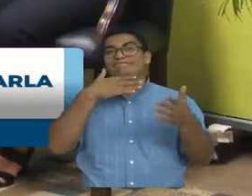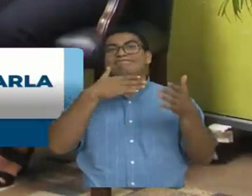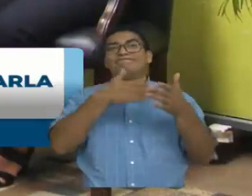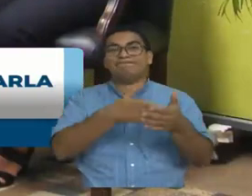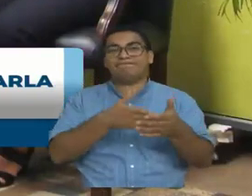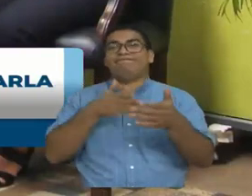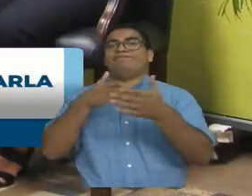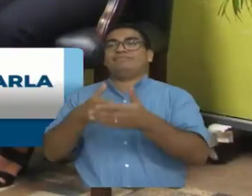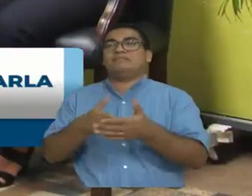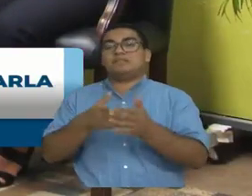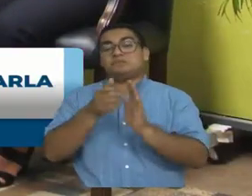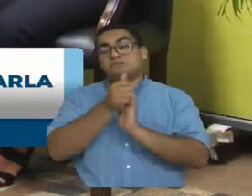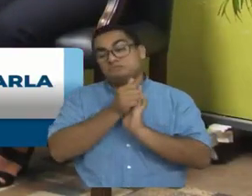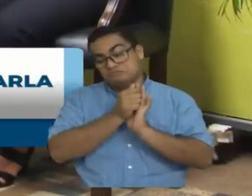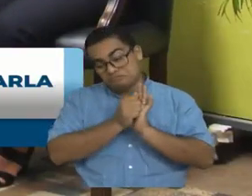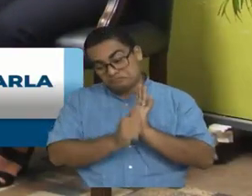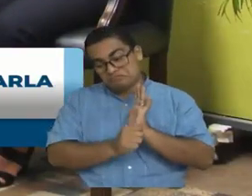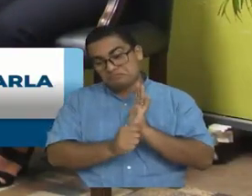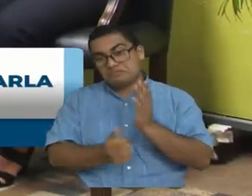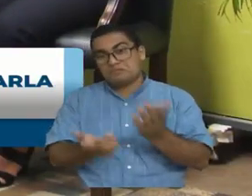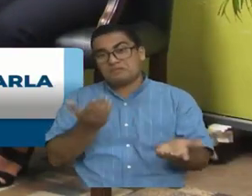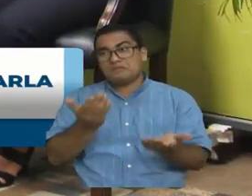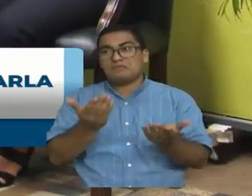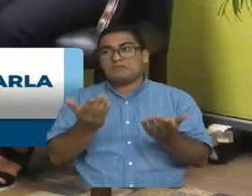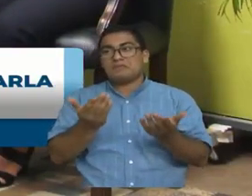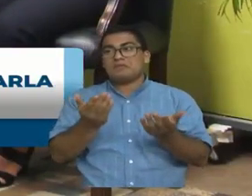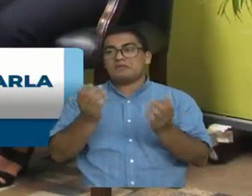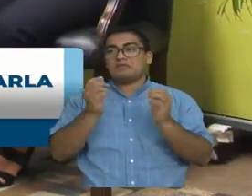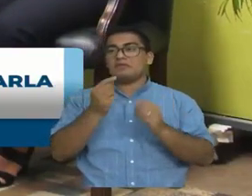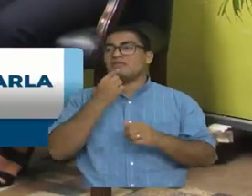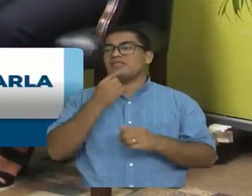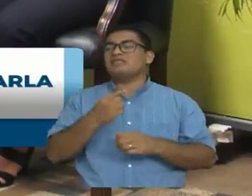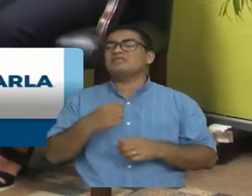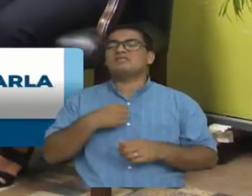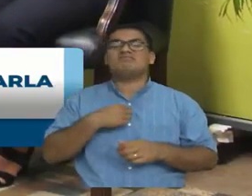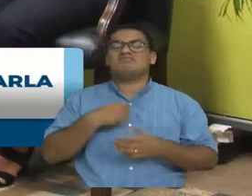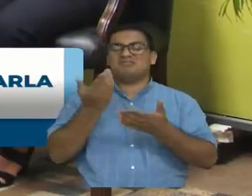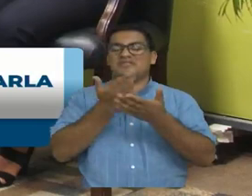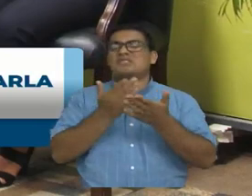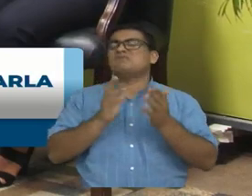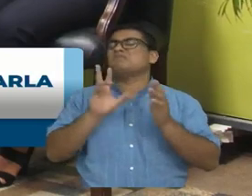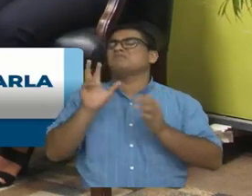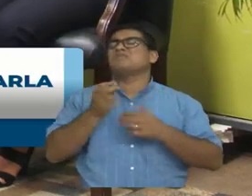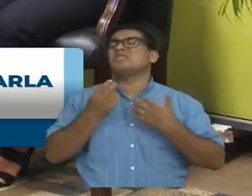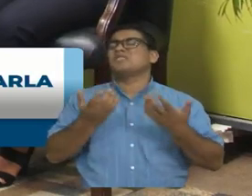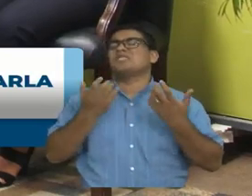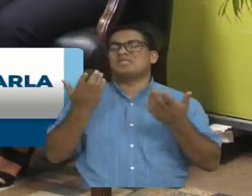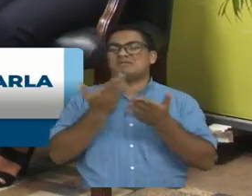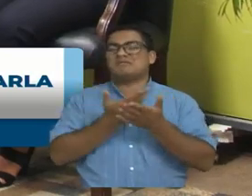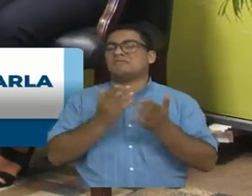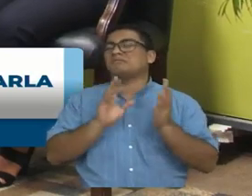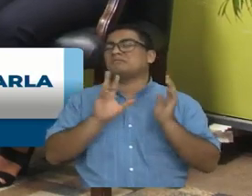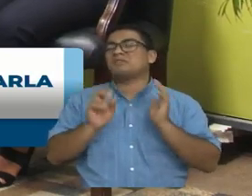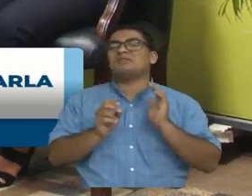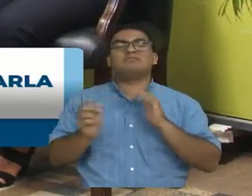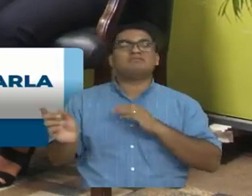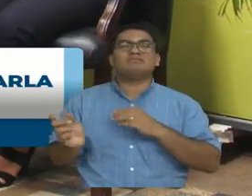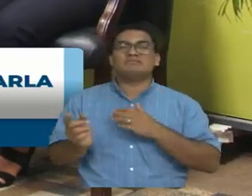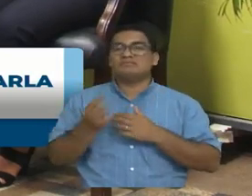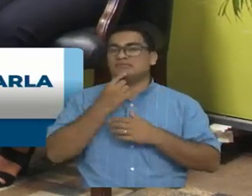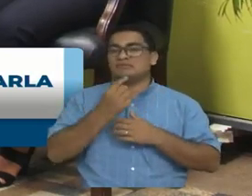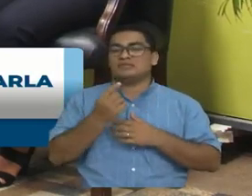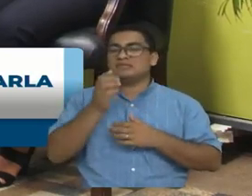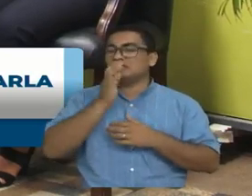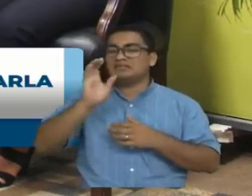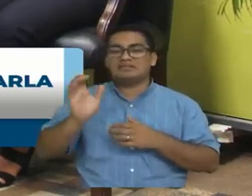tiene una autoestima baja, es posible que yo mejor decida no seguir estudiando. Algunos padres dicen, no, es que ya no va a ir a la escuela porque el niño